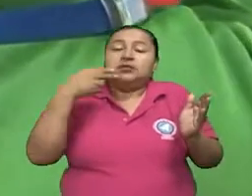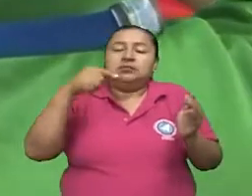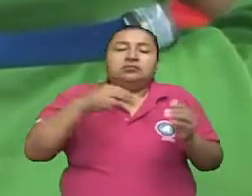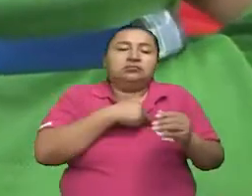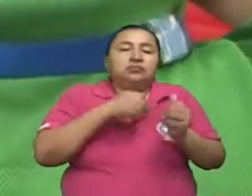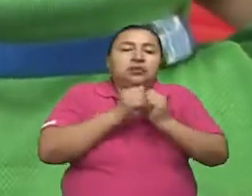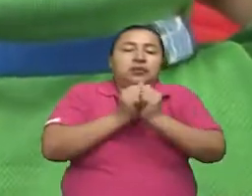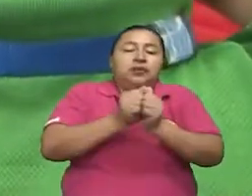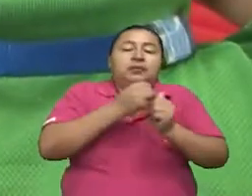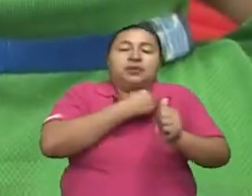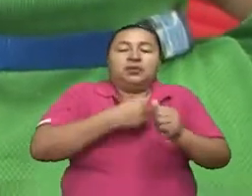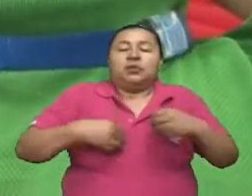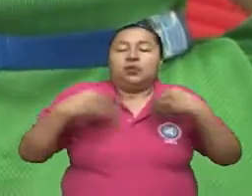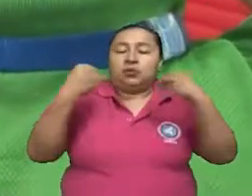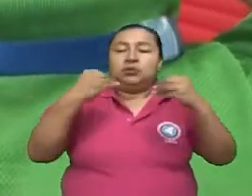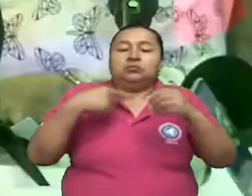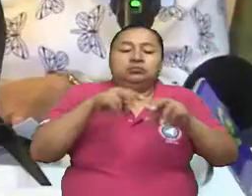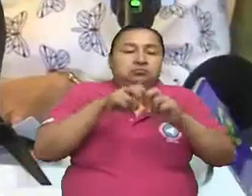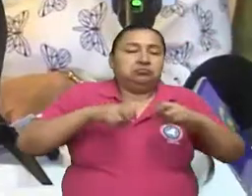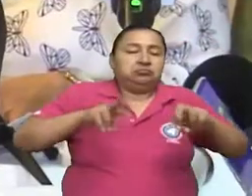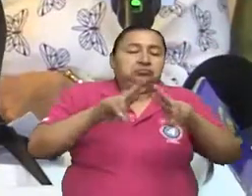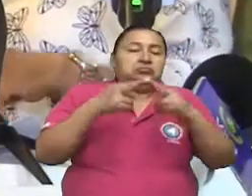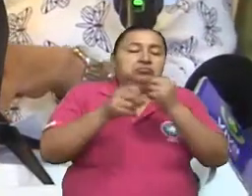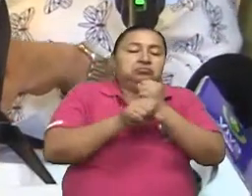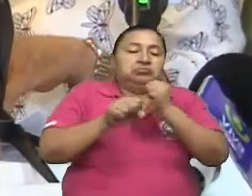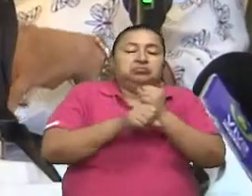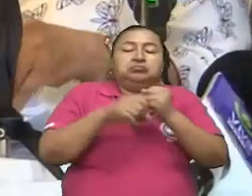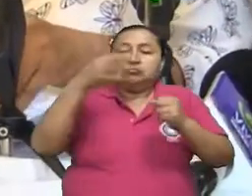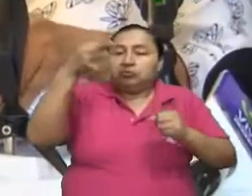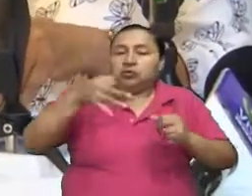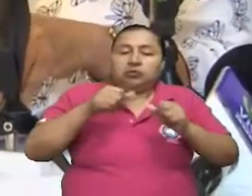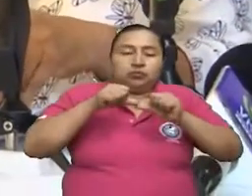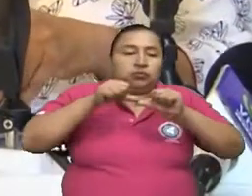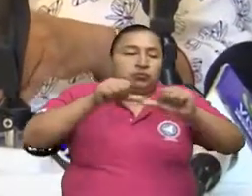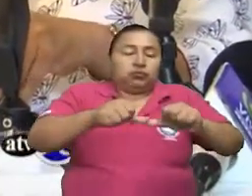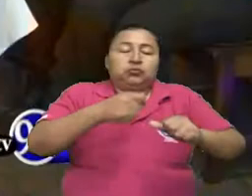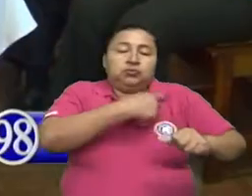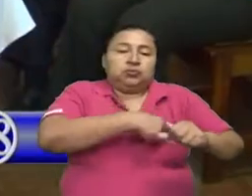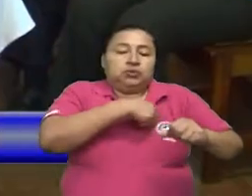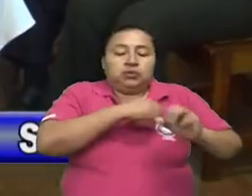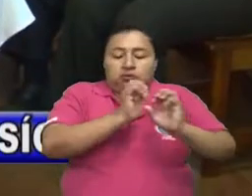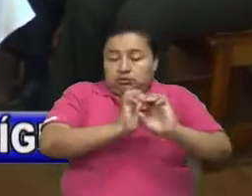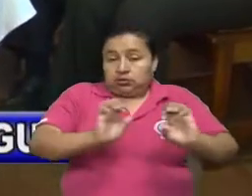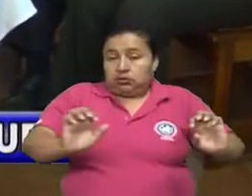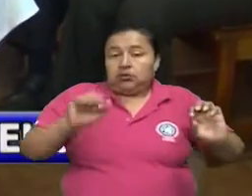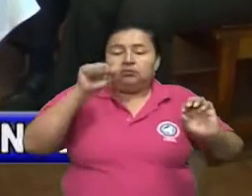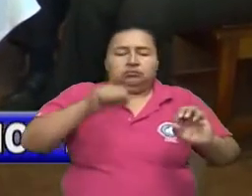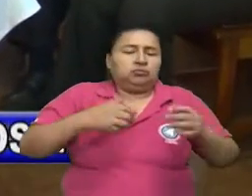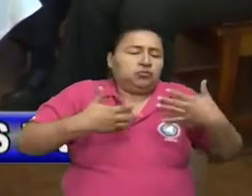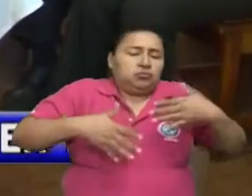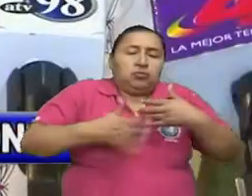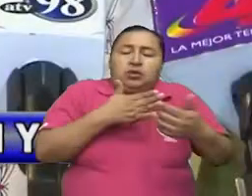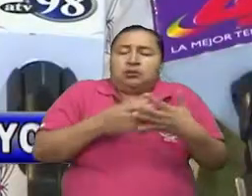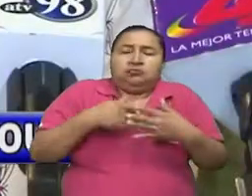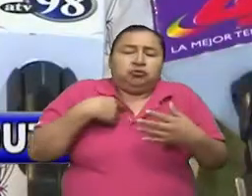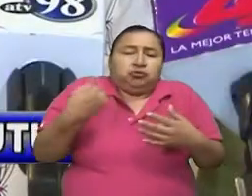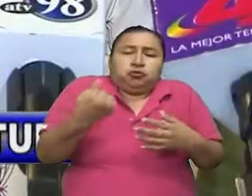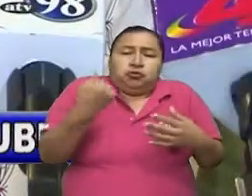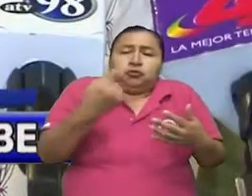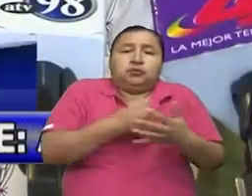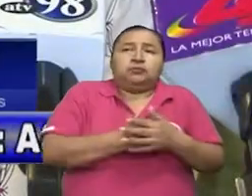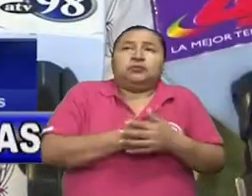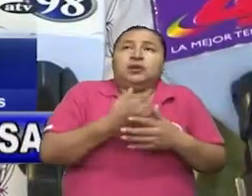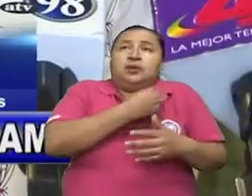de Educación en una sesión de trabajo para garantizar la continuidad escolar de niños y niñas en condición de orfandad. El MINED